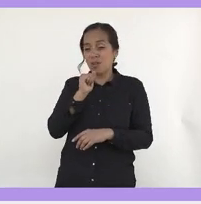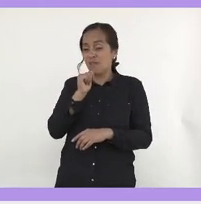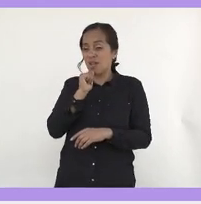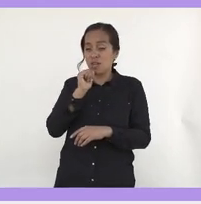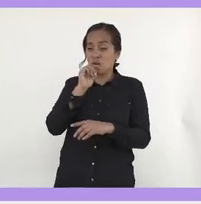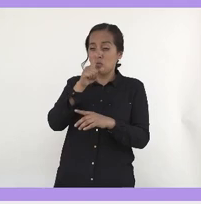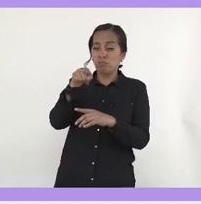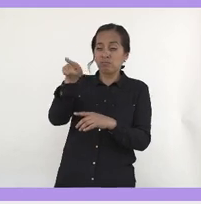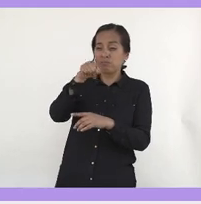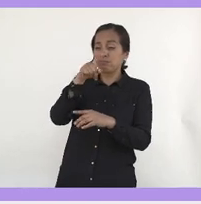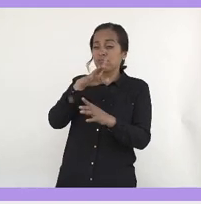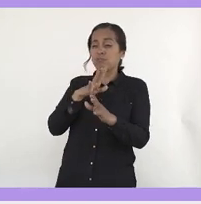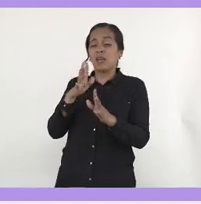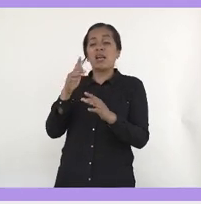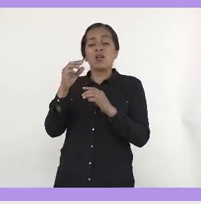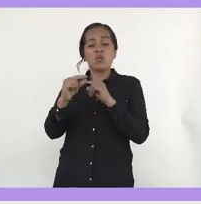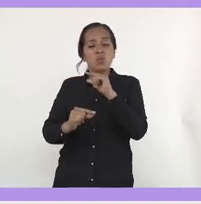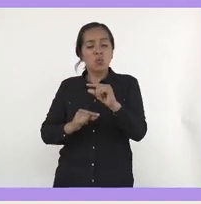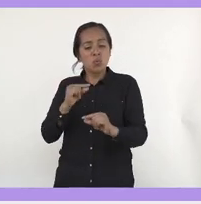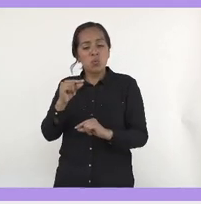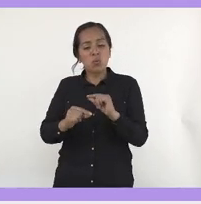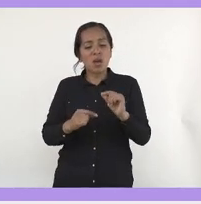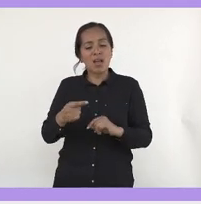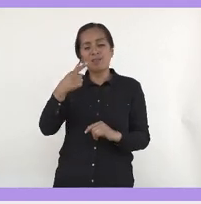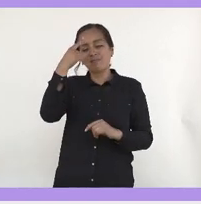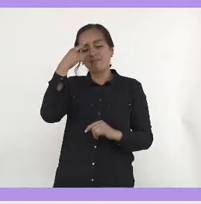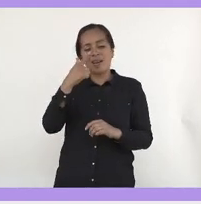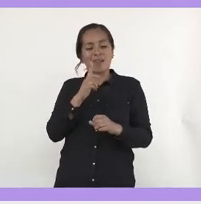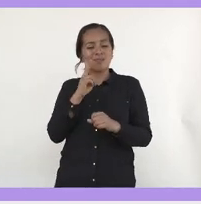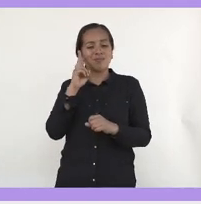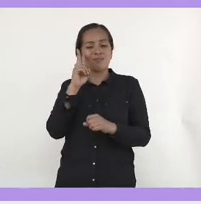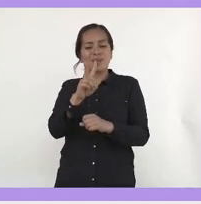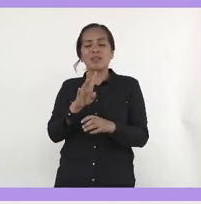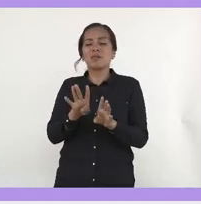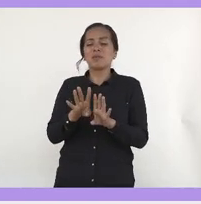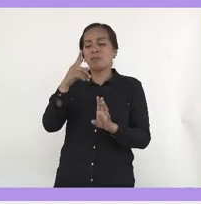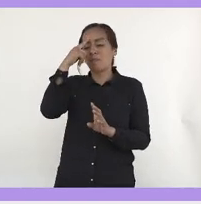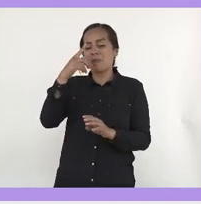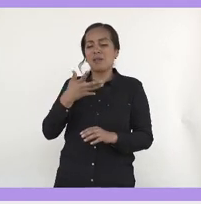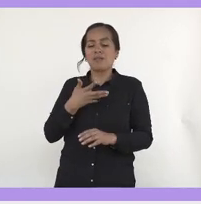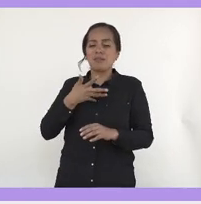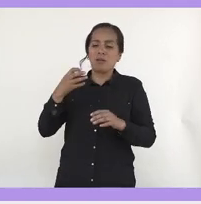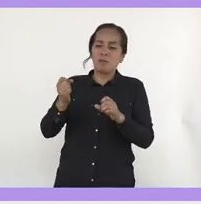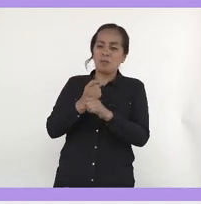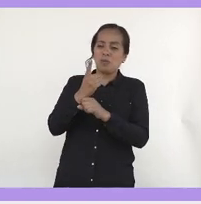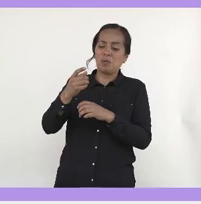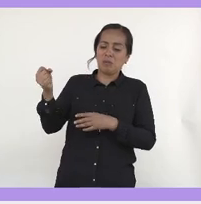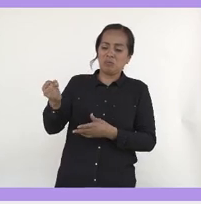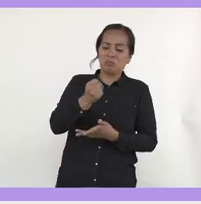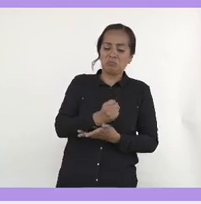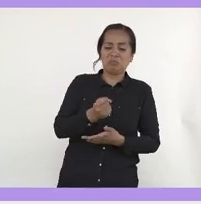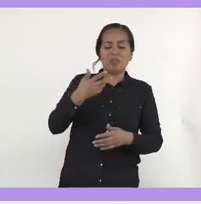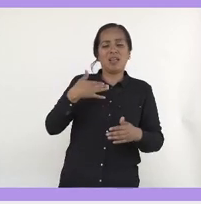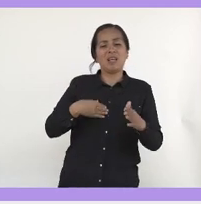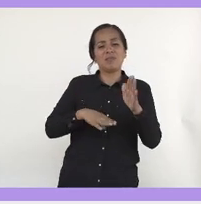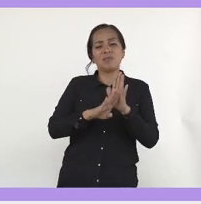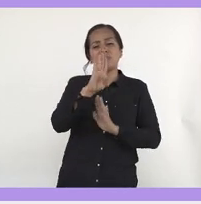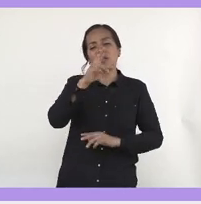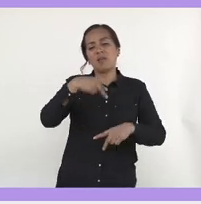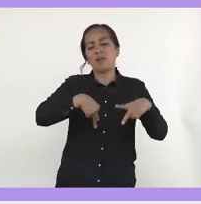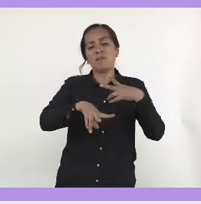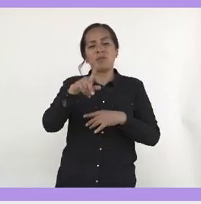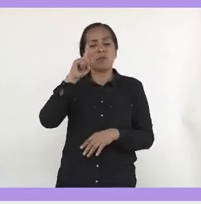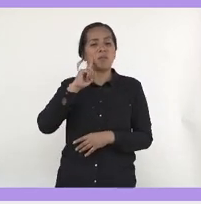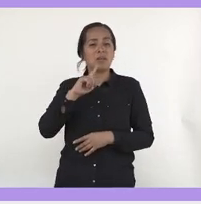están en este proceso de ser para poder tener esta oportunidad y sobresalir en su deporte no que en este caso es el fútbol